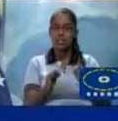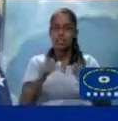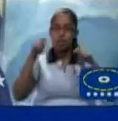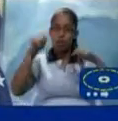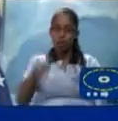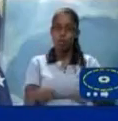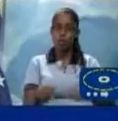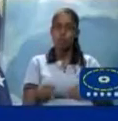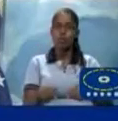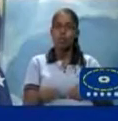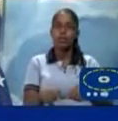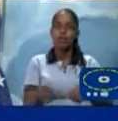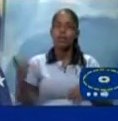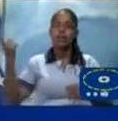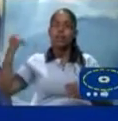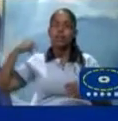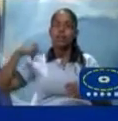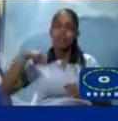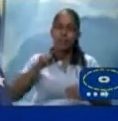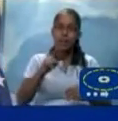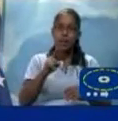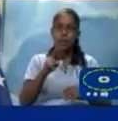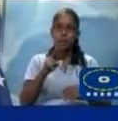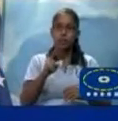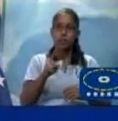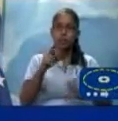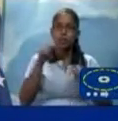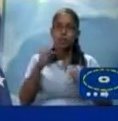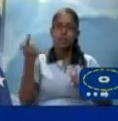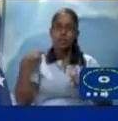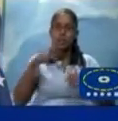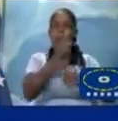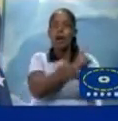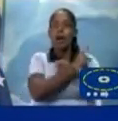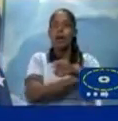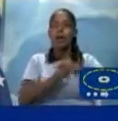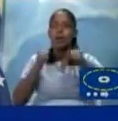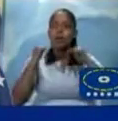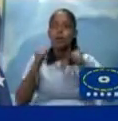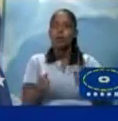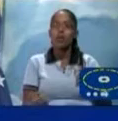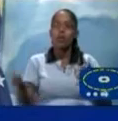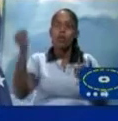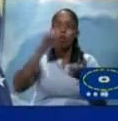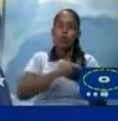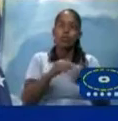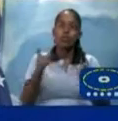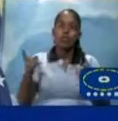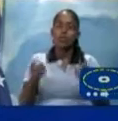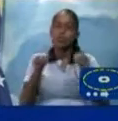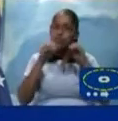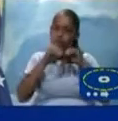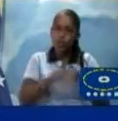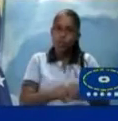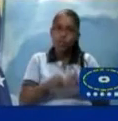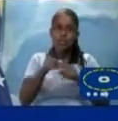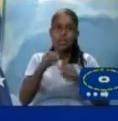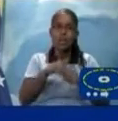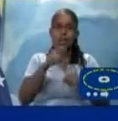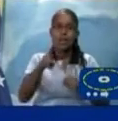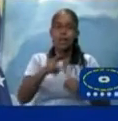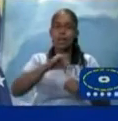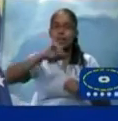hoy tenemos el poder otra vez concentrado